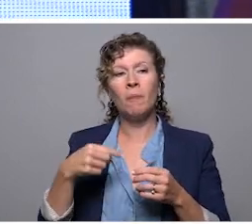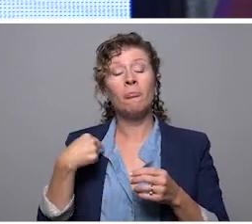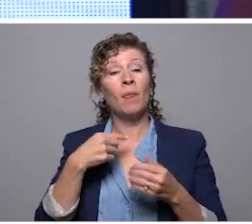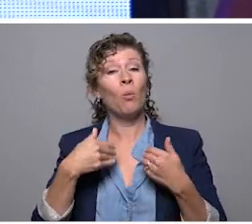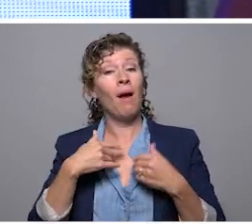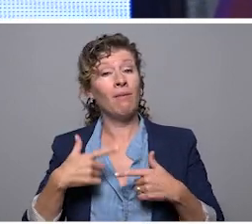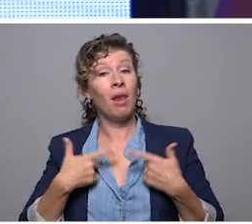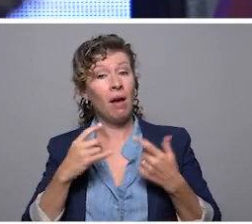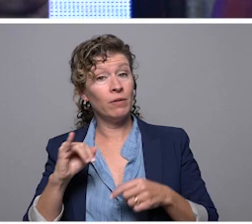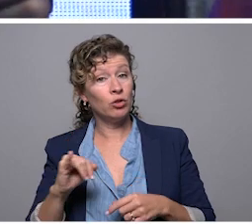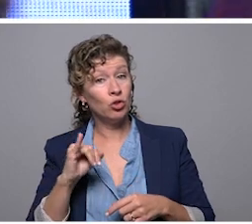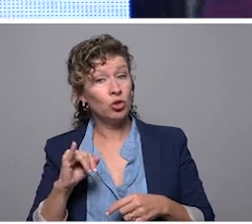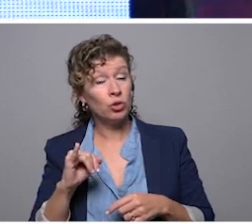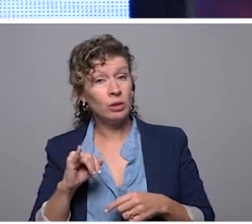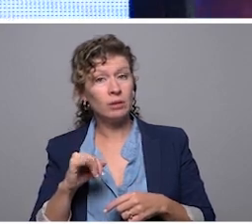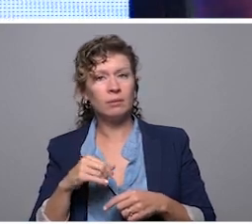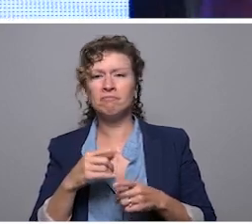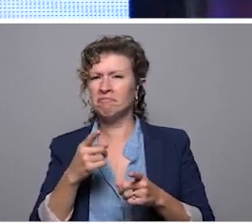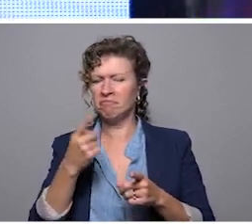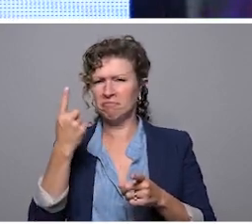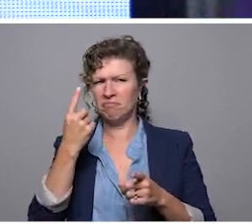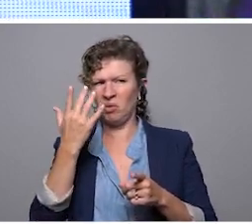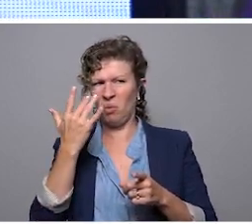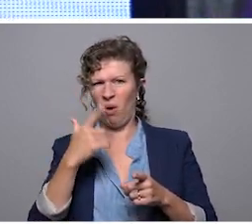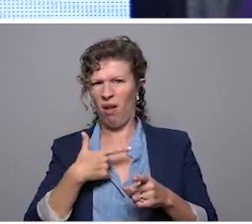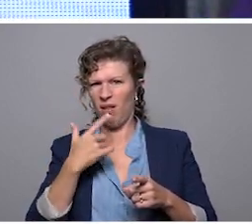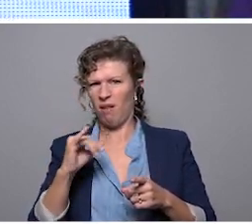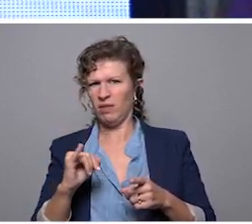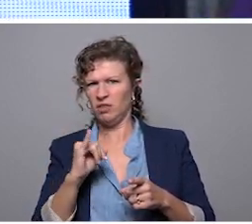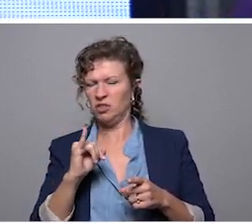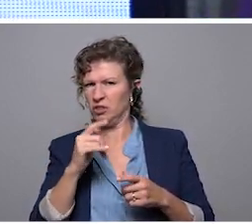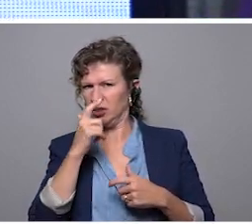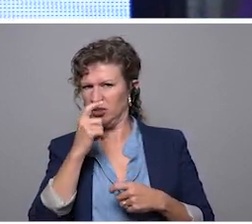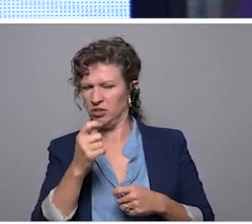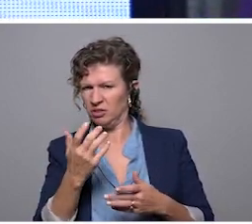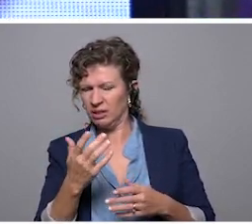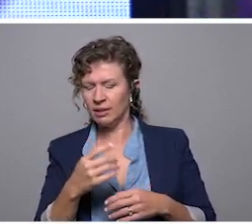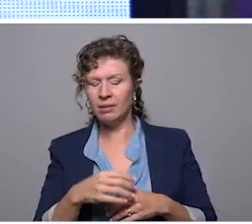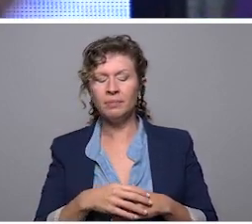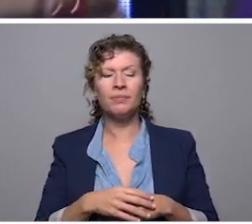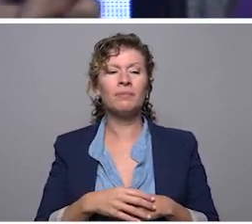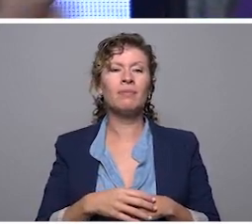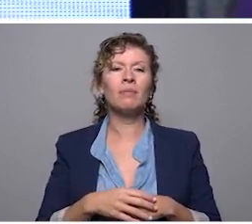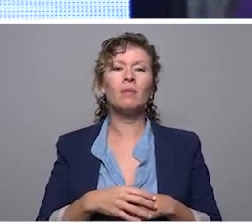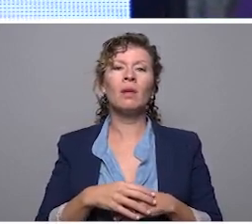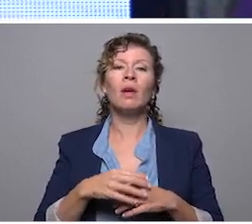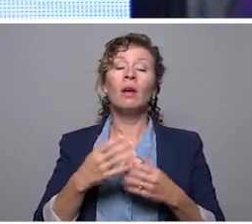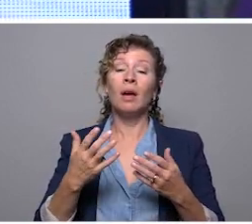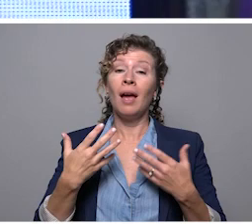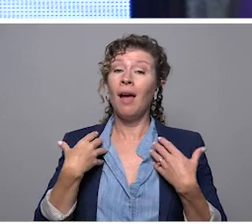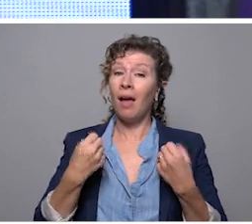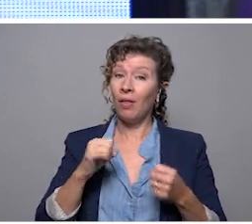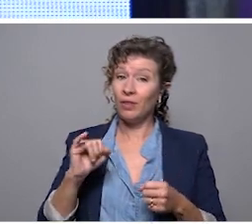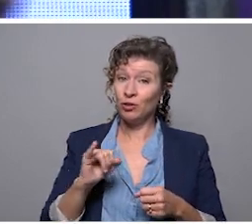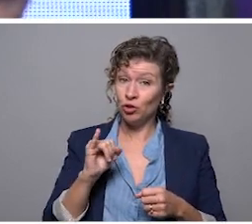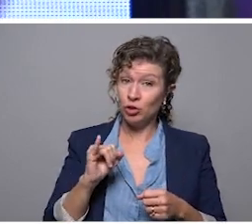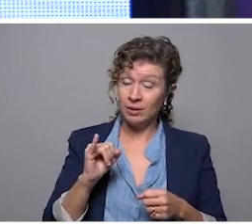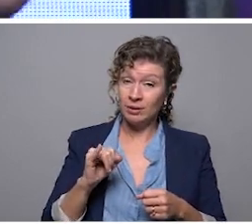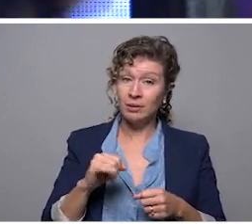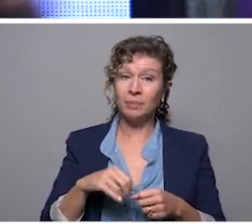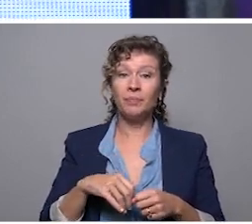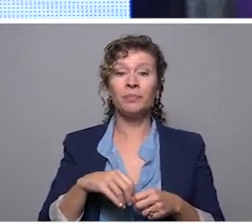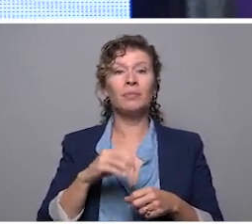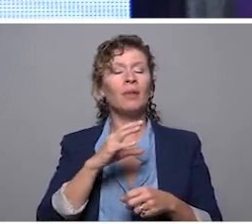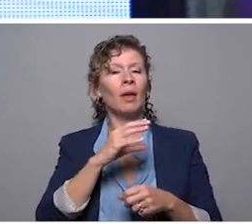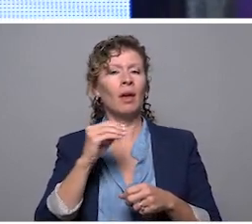dirán ustedes por qué el seguro de vida ya interesante esa parte lo que es el seguro de salud Ya y sobre todo